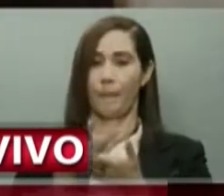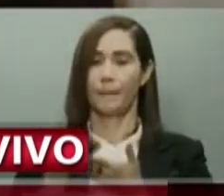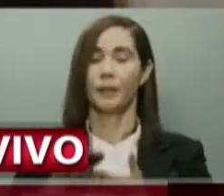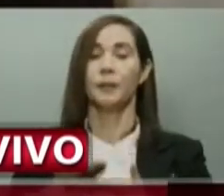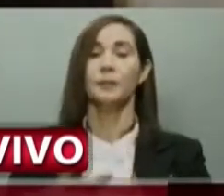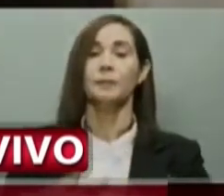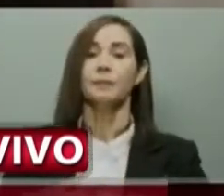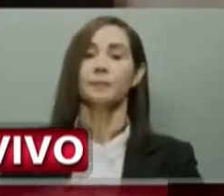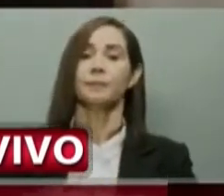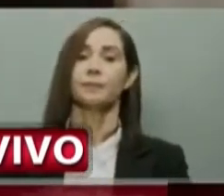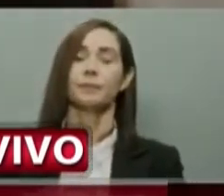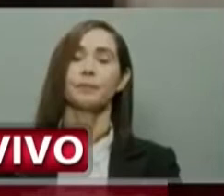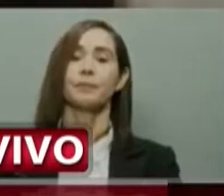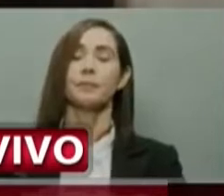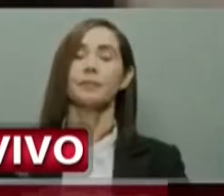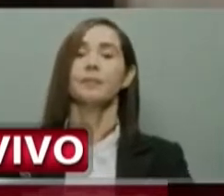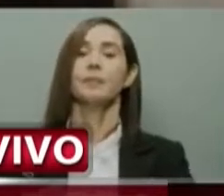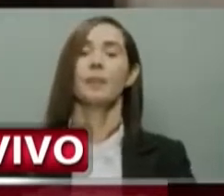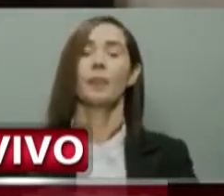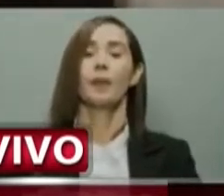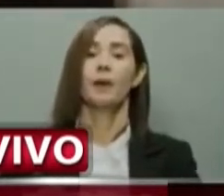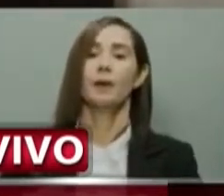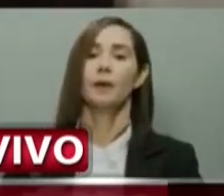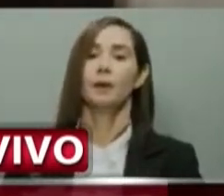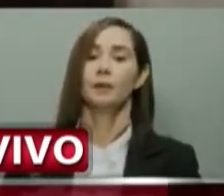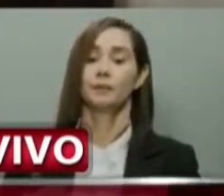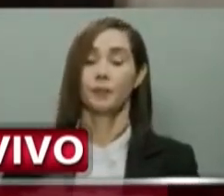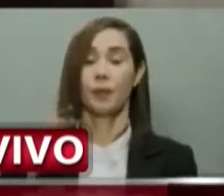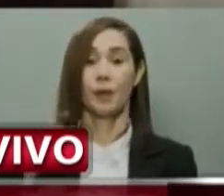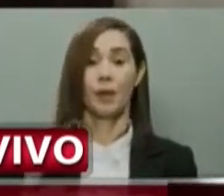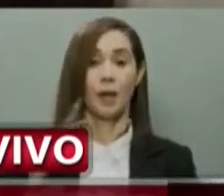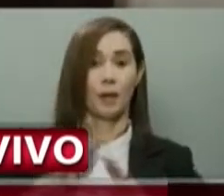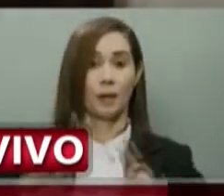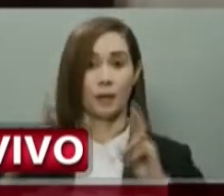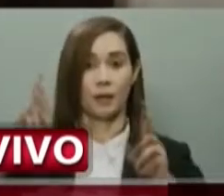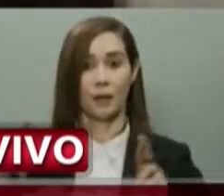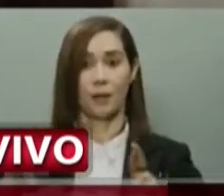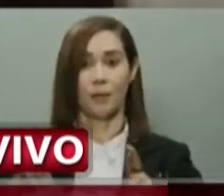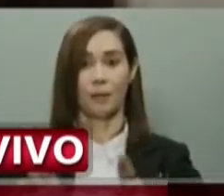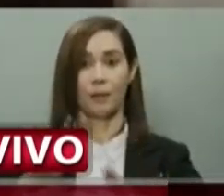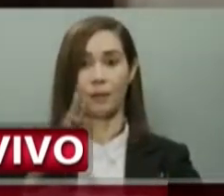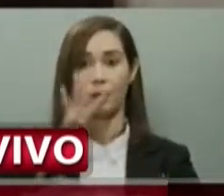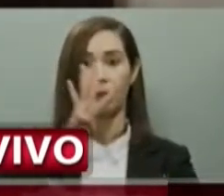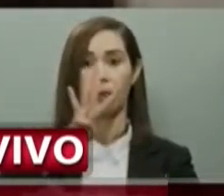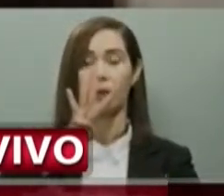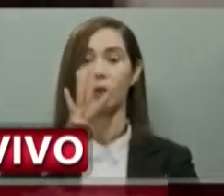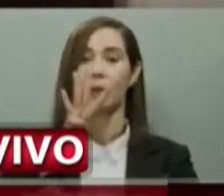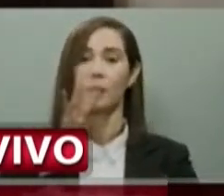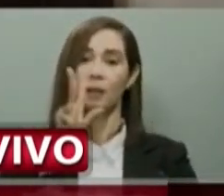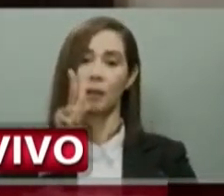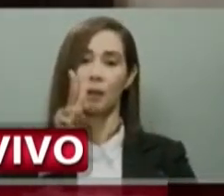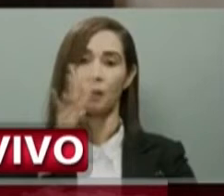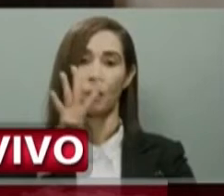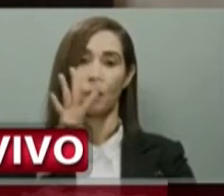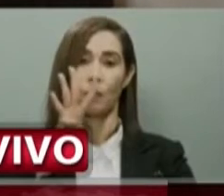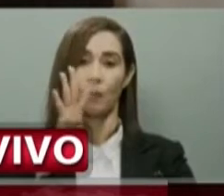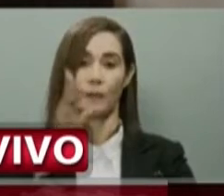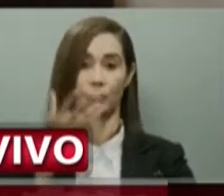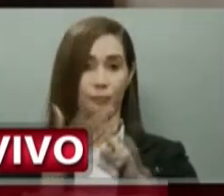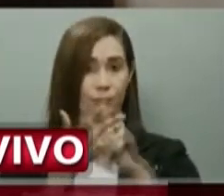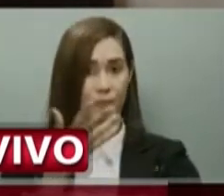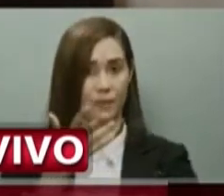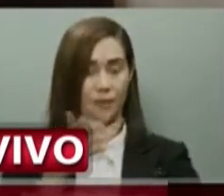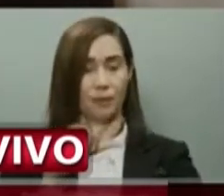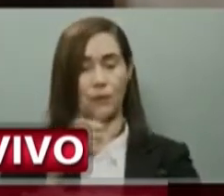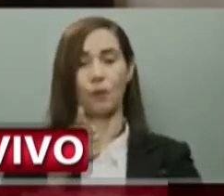ahora, si son de ciclo corto, el más rápido de ciclo corto, estará en 3 o 4 meses, y los otros estarán en 5 meses, o sea